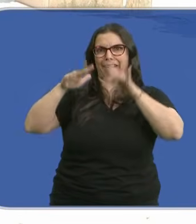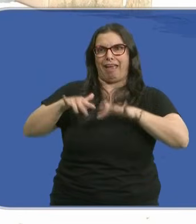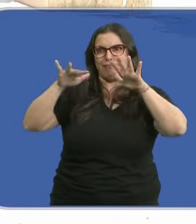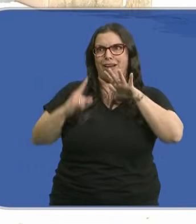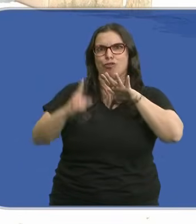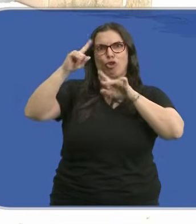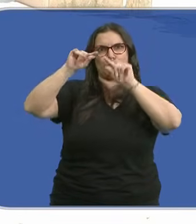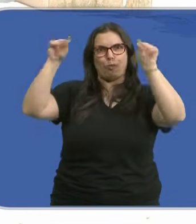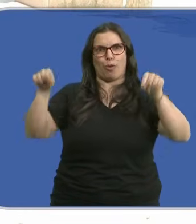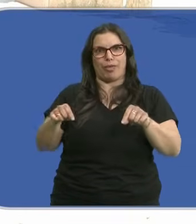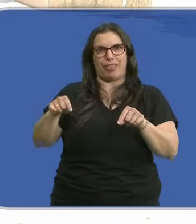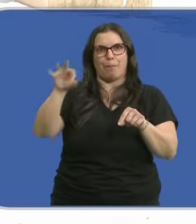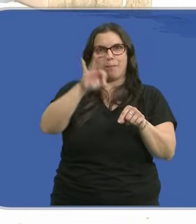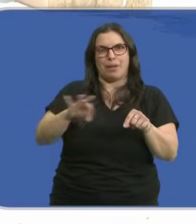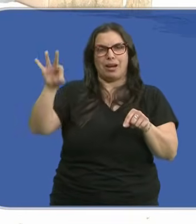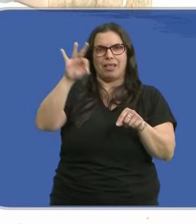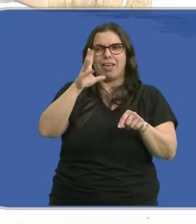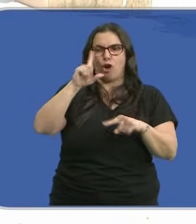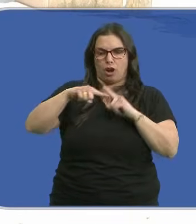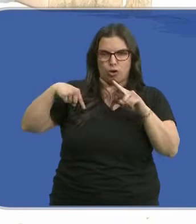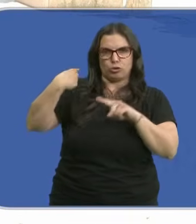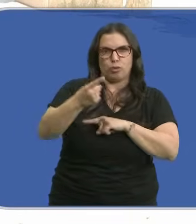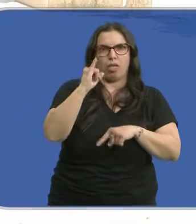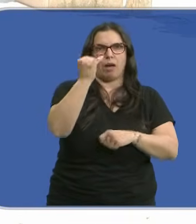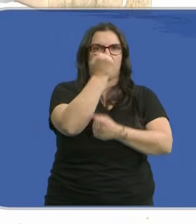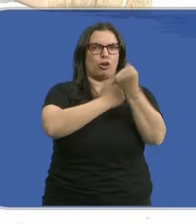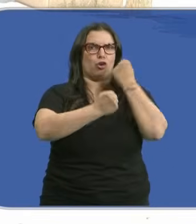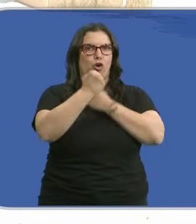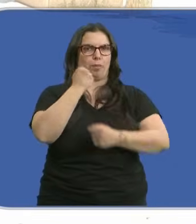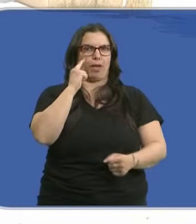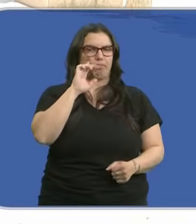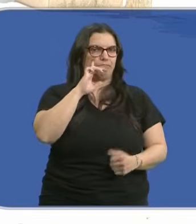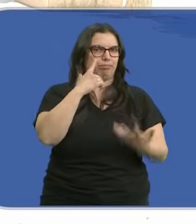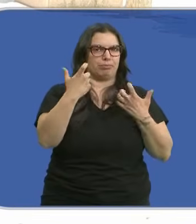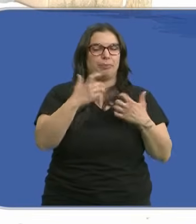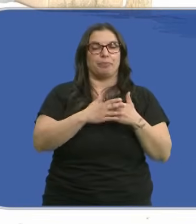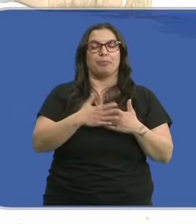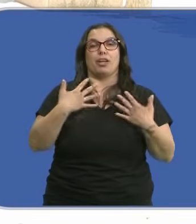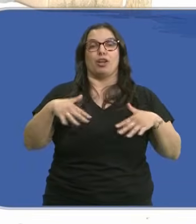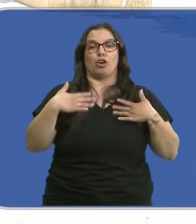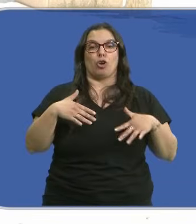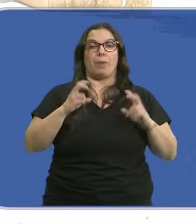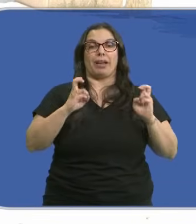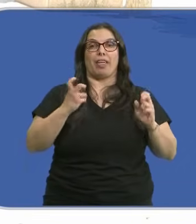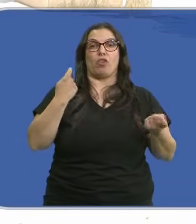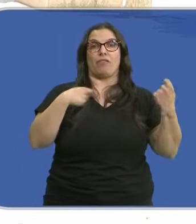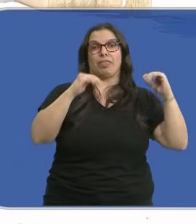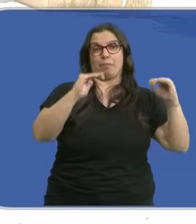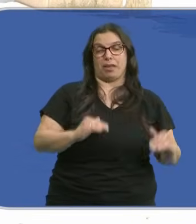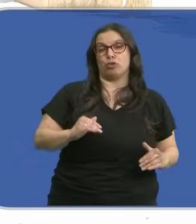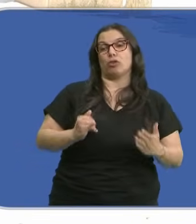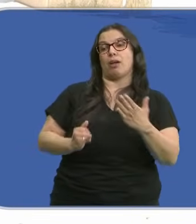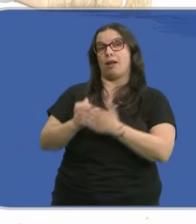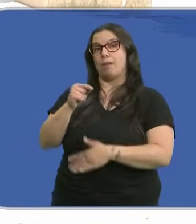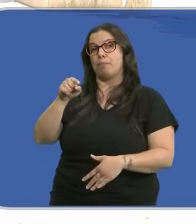el norte de la provincia de Palencia, tiene consecuencias claras en la economía. Las ventas de ropa y calzado se resienten y en el